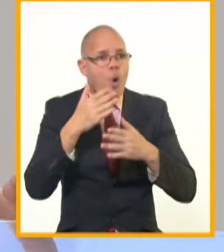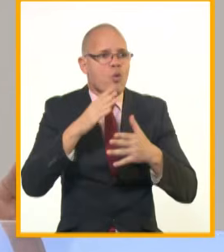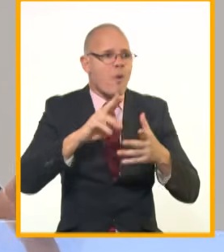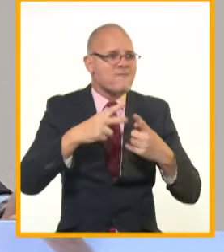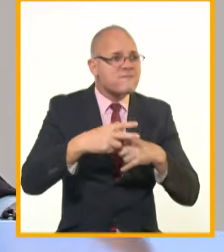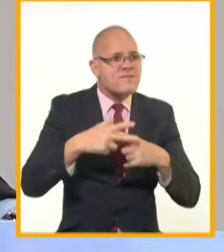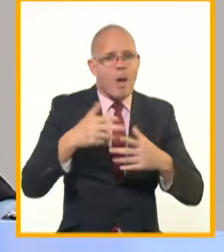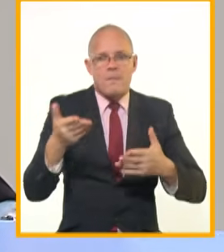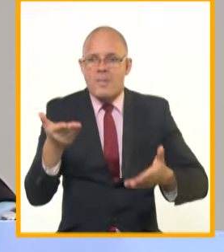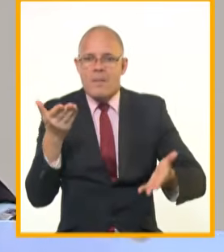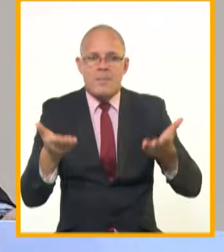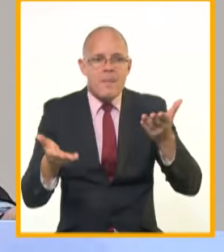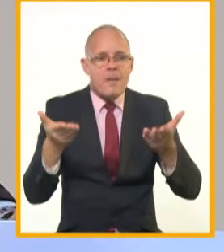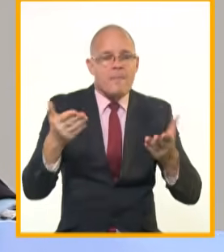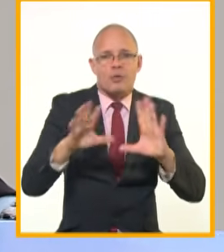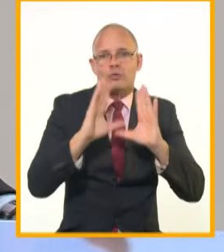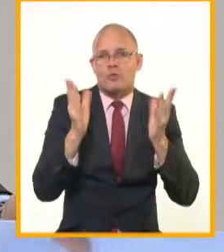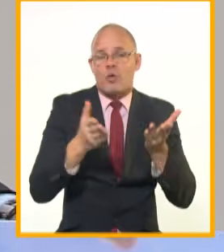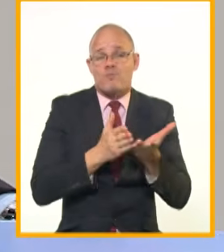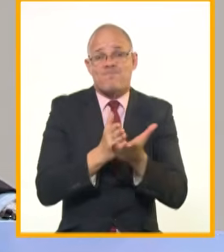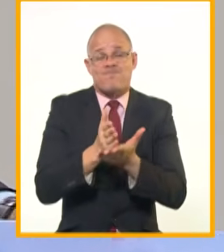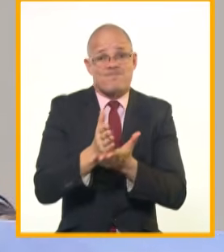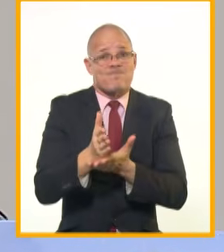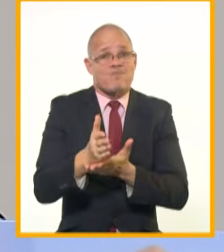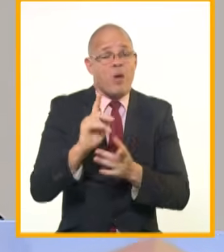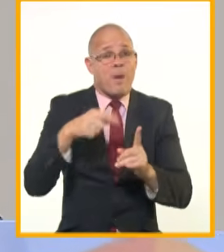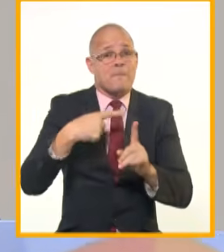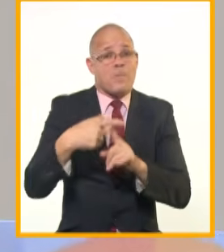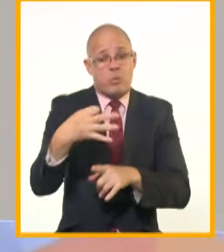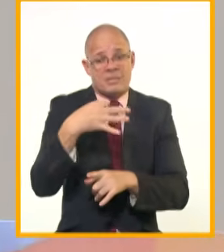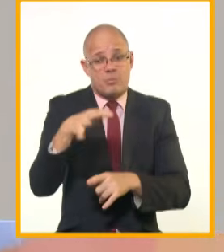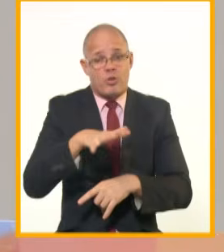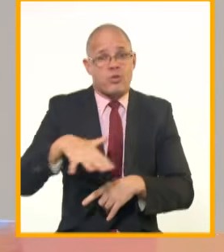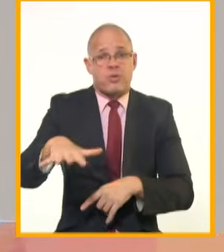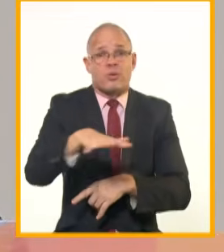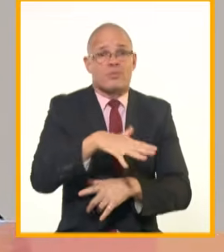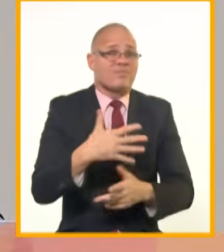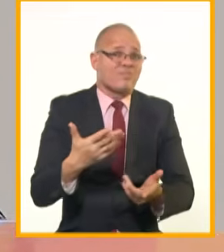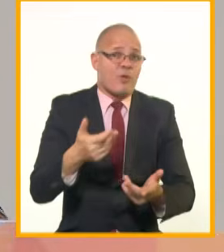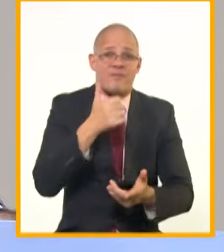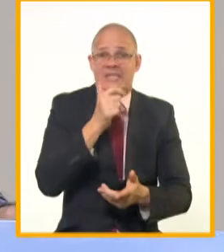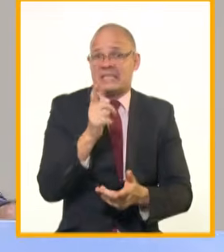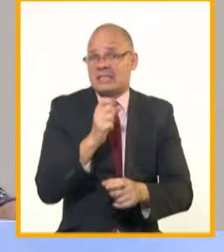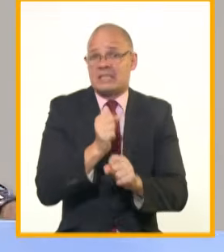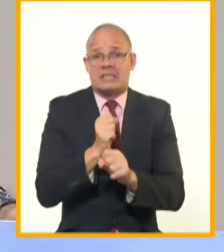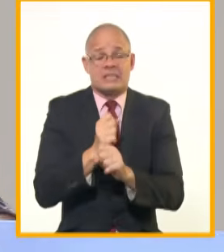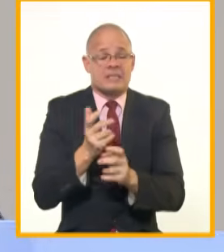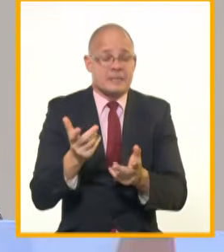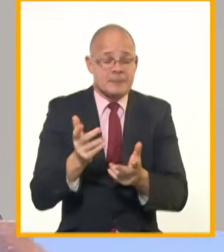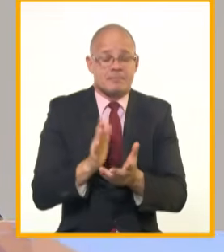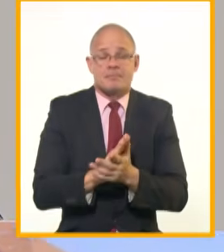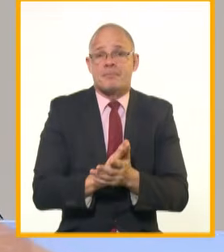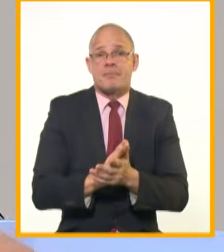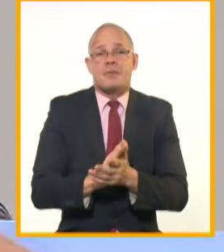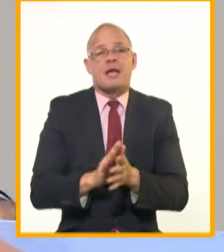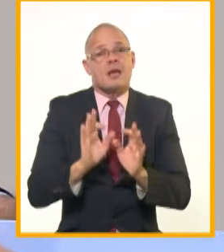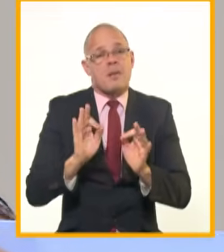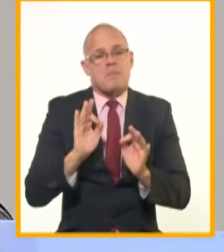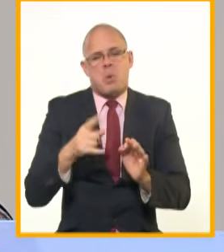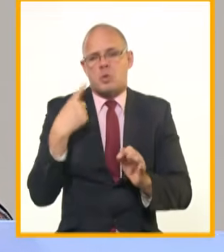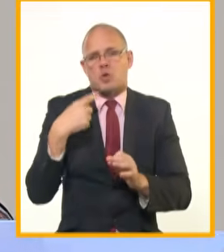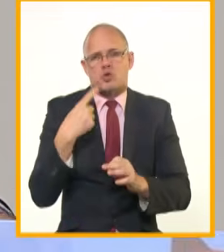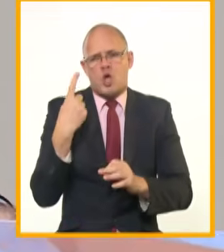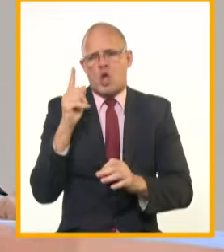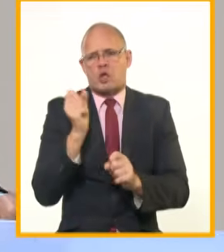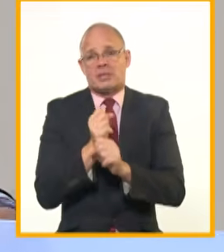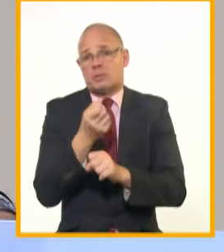para una provincia y mantenerla del municipio, y así en cada uno de los lugares. Es un reto grande, y que sin la participación de la población, la aceptación